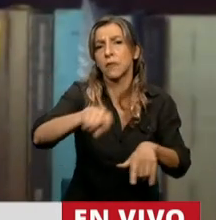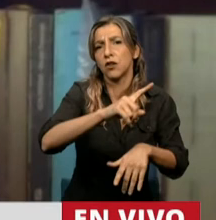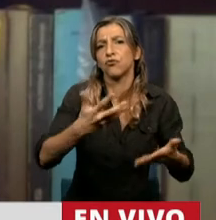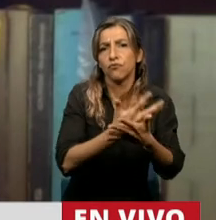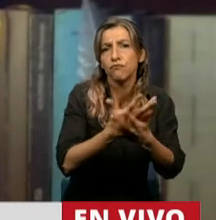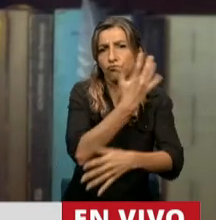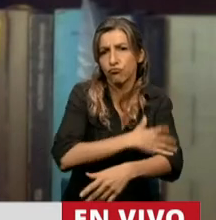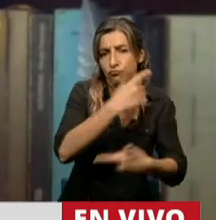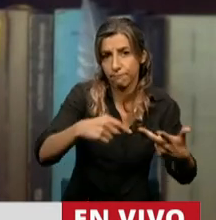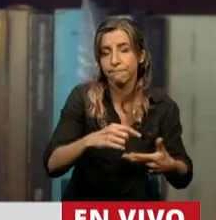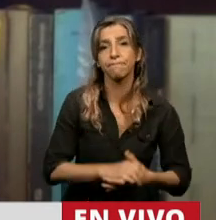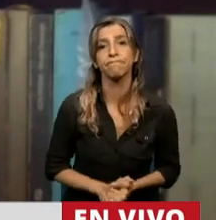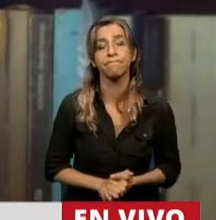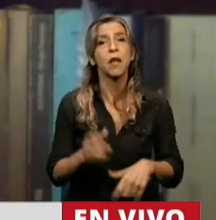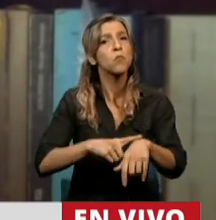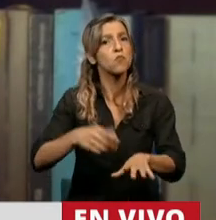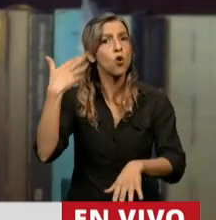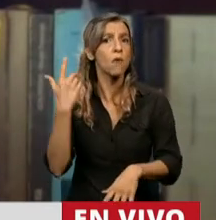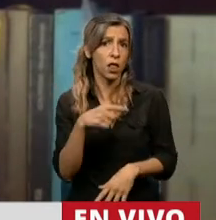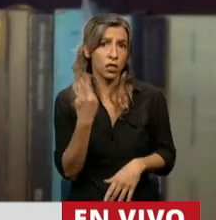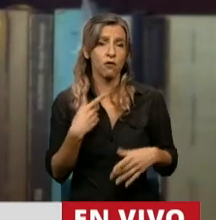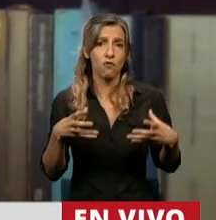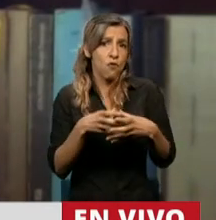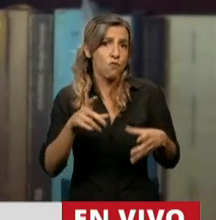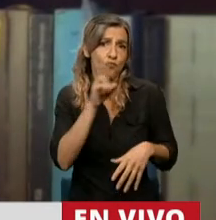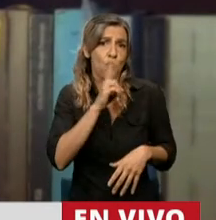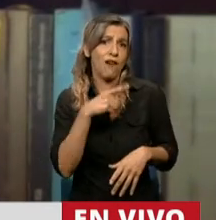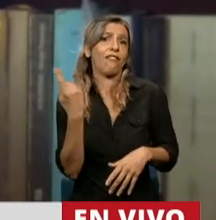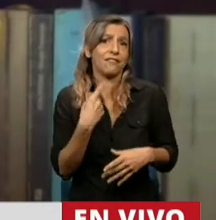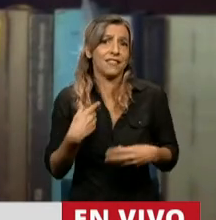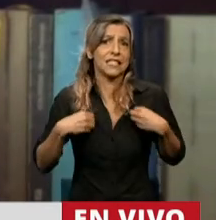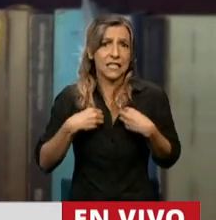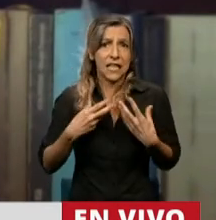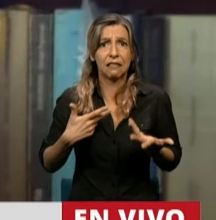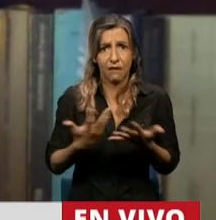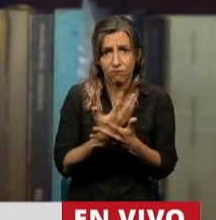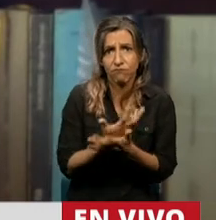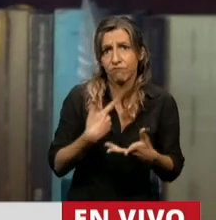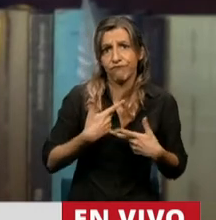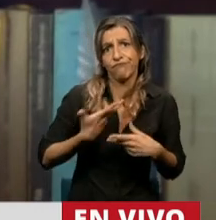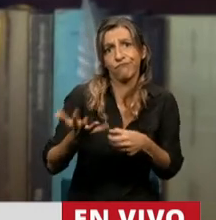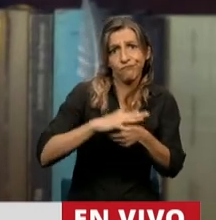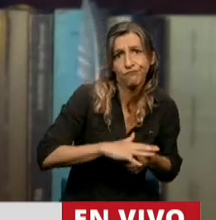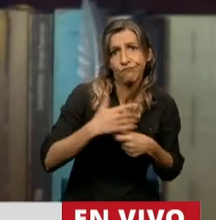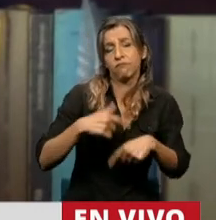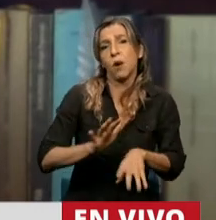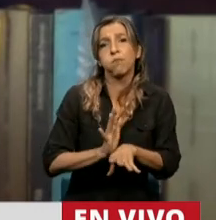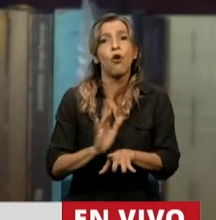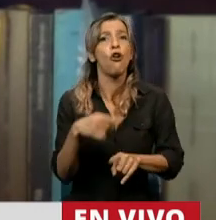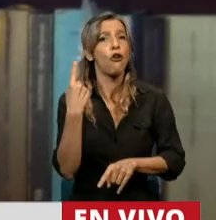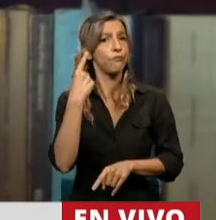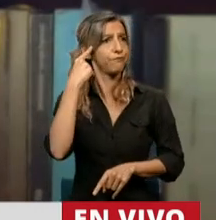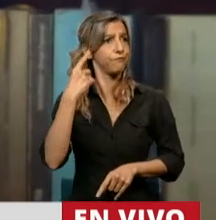momento las mujeres éramos vulnerables y desprotegidas y éramos personas que no éramos consideradas